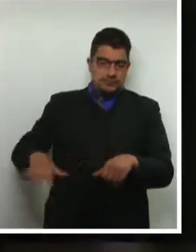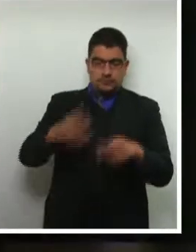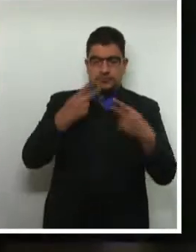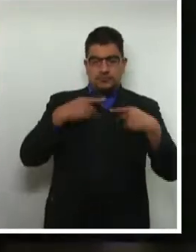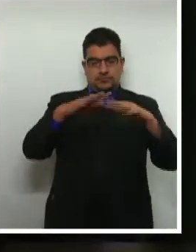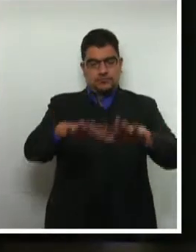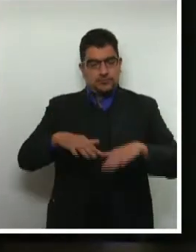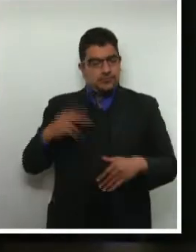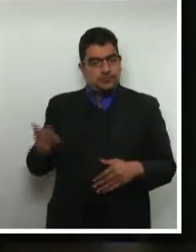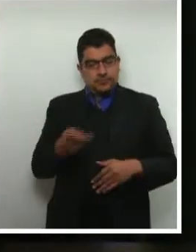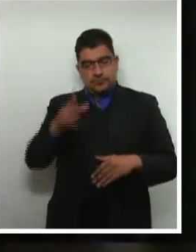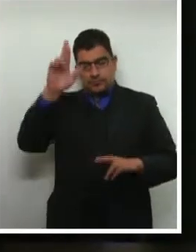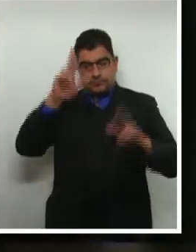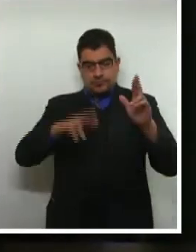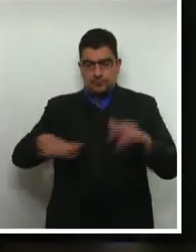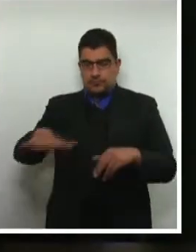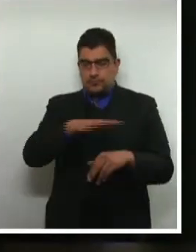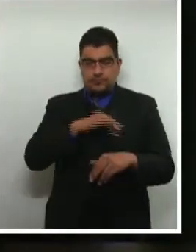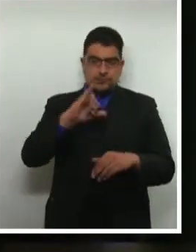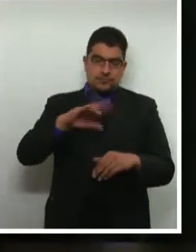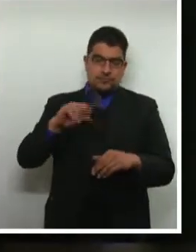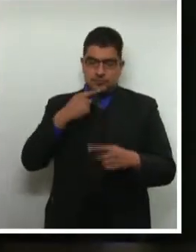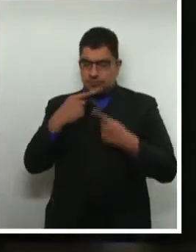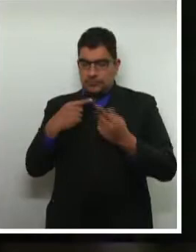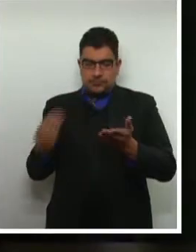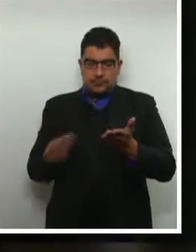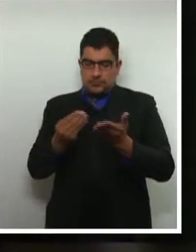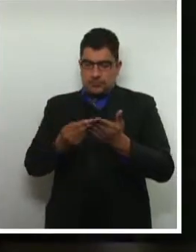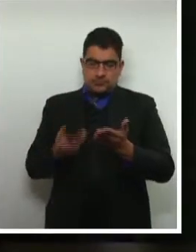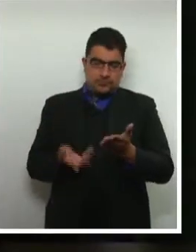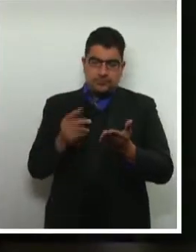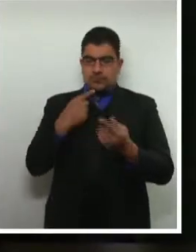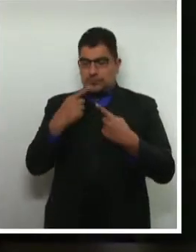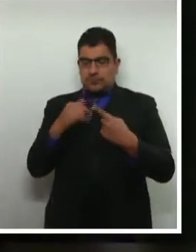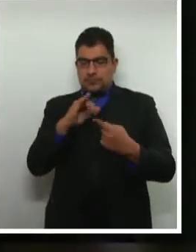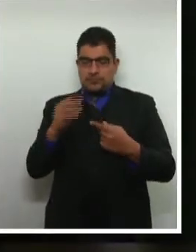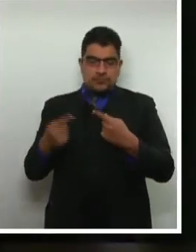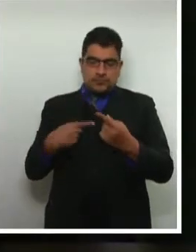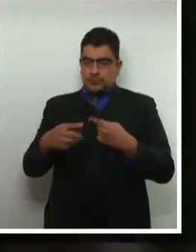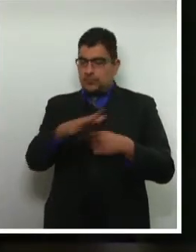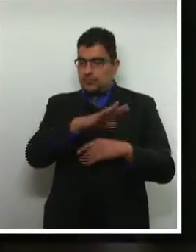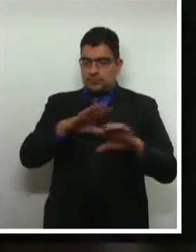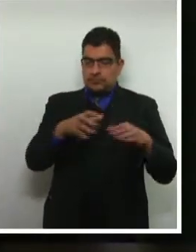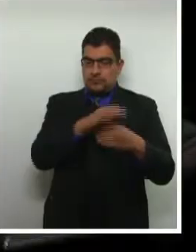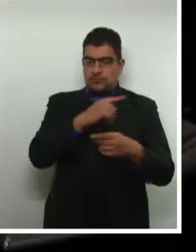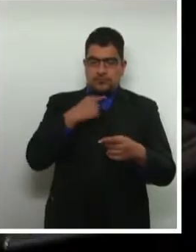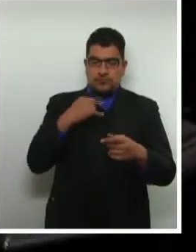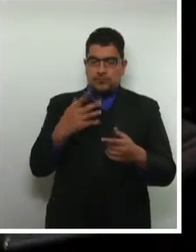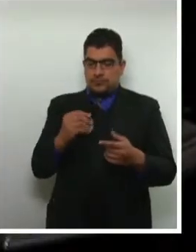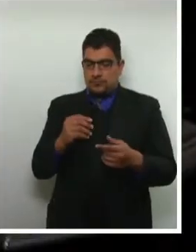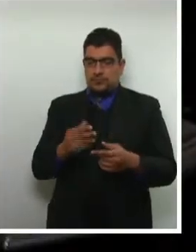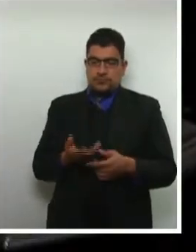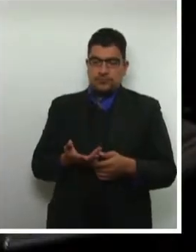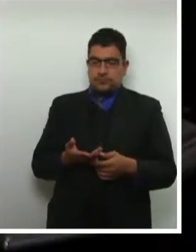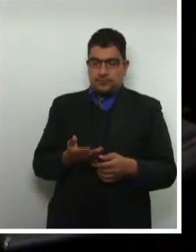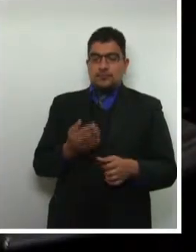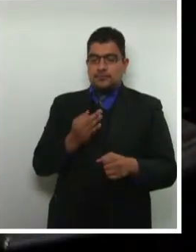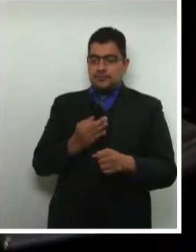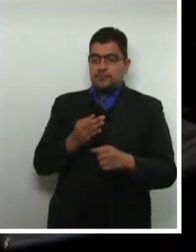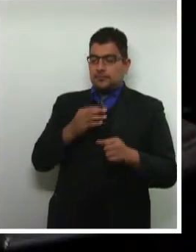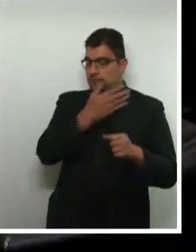Asamblea si se admite a discusión esta reserva presentada por consenso de la Comisión. Sí, por instrucciones de